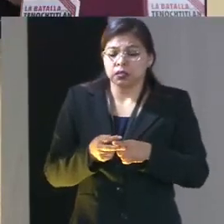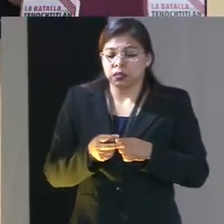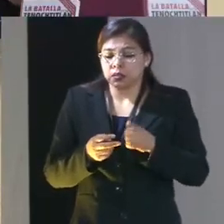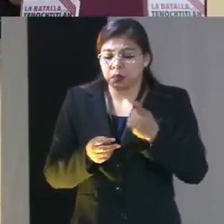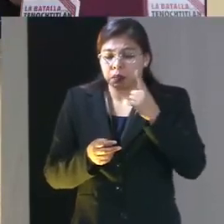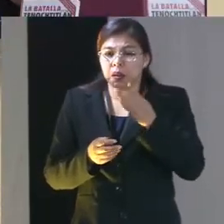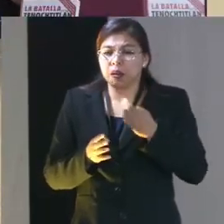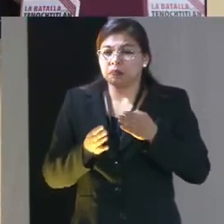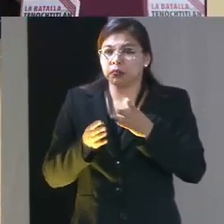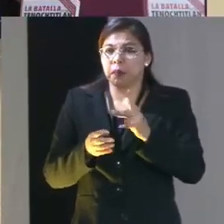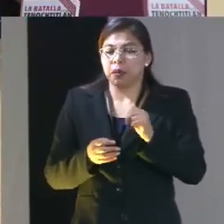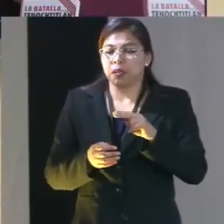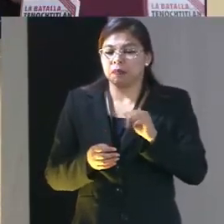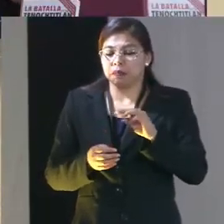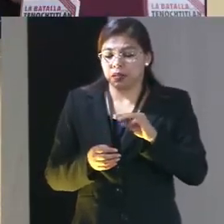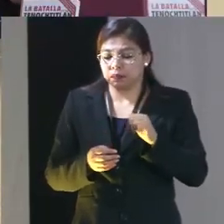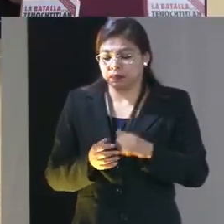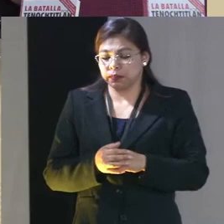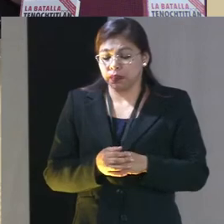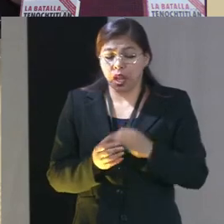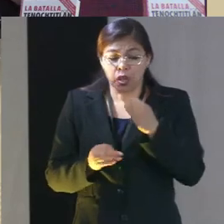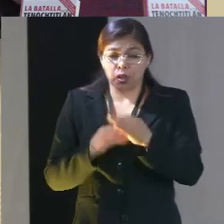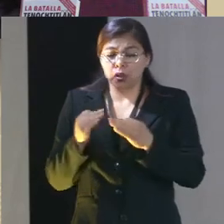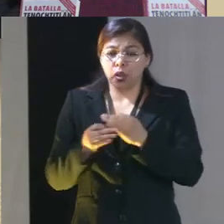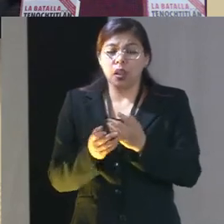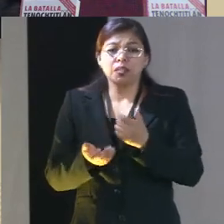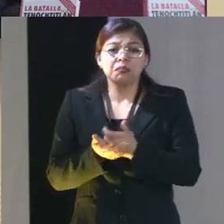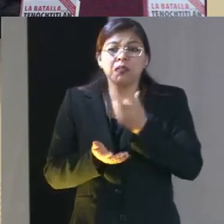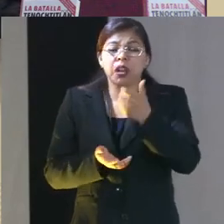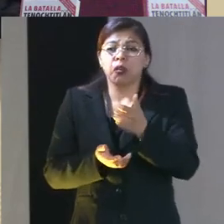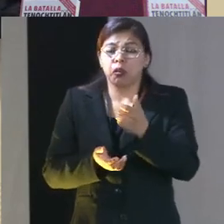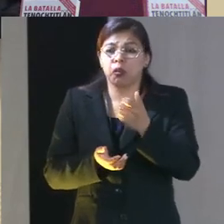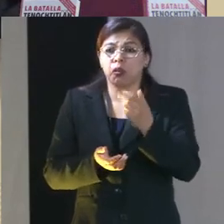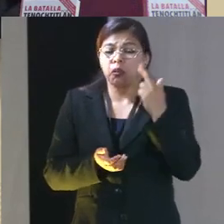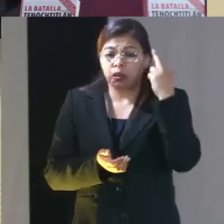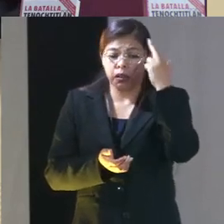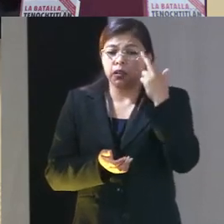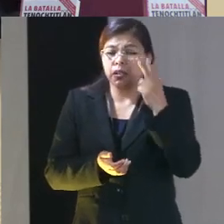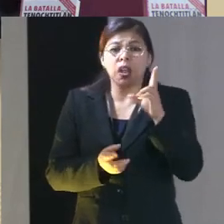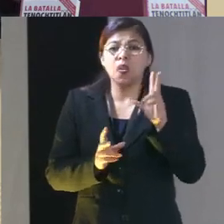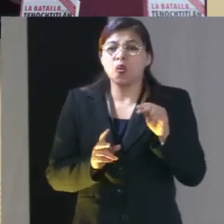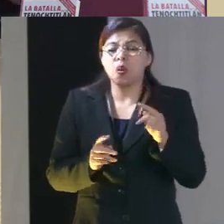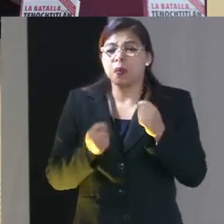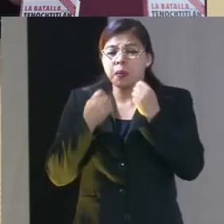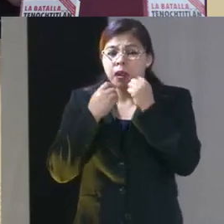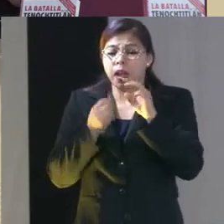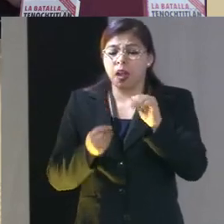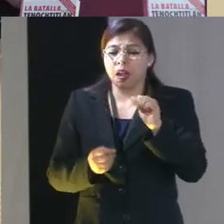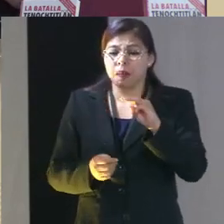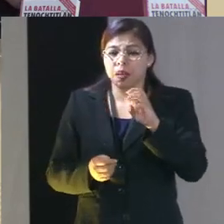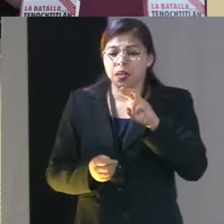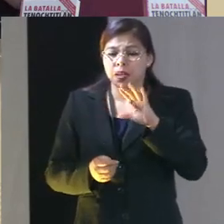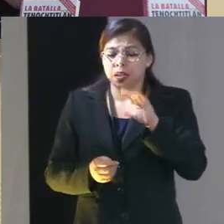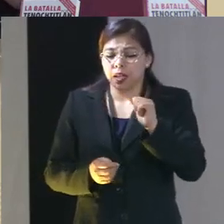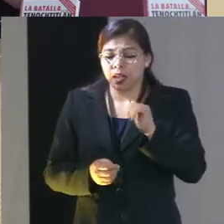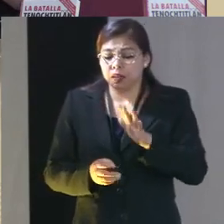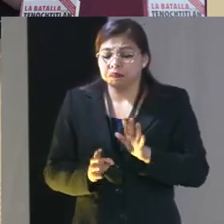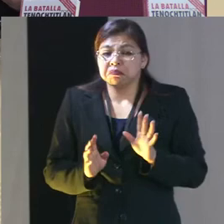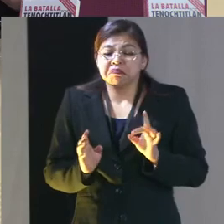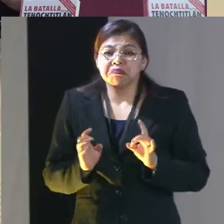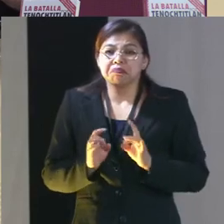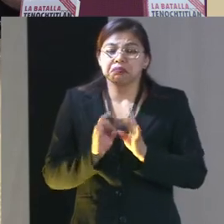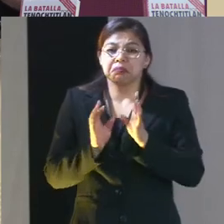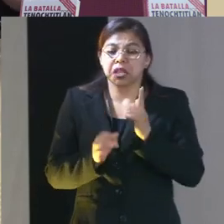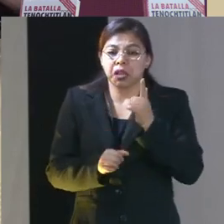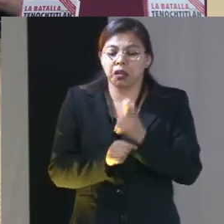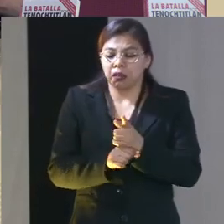de Pedrarias Dávila. Todas las demás no las pagó la corona, no le importaba en América. América le empieza a importar a la